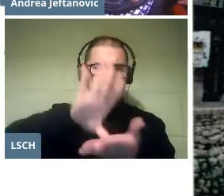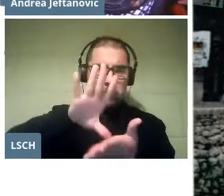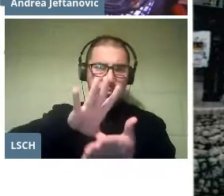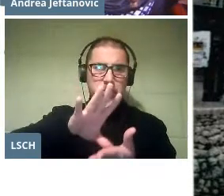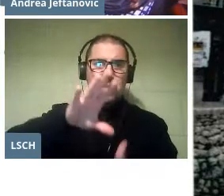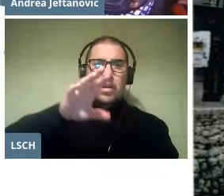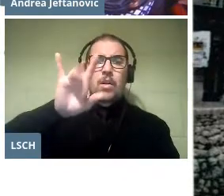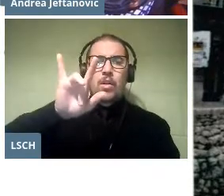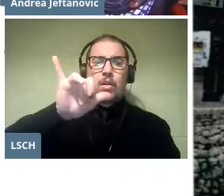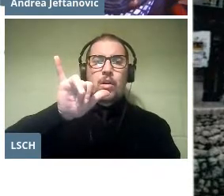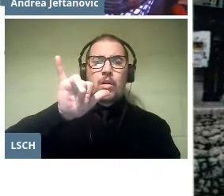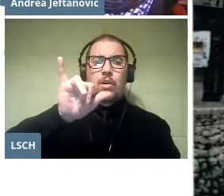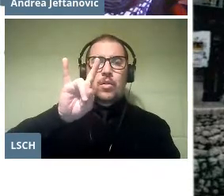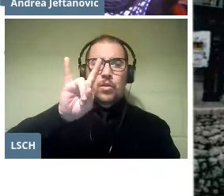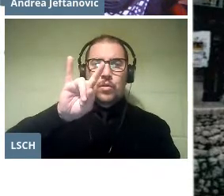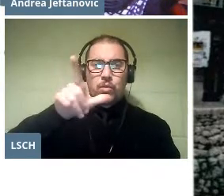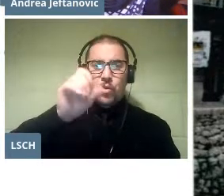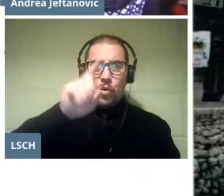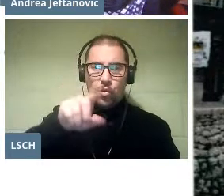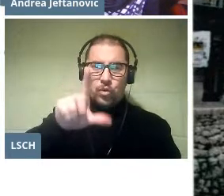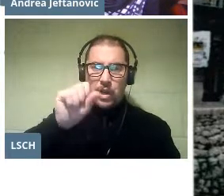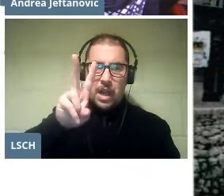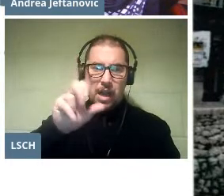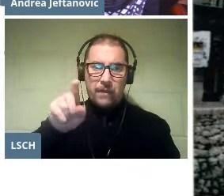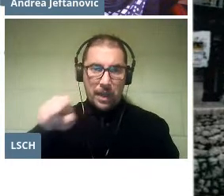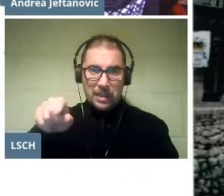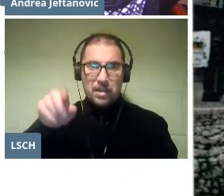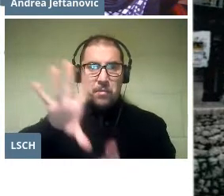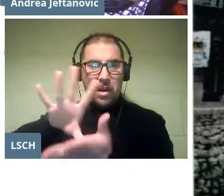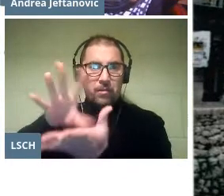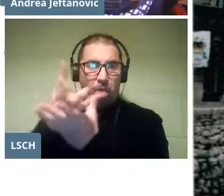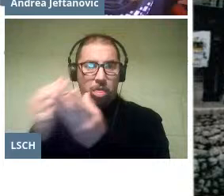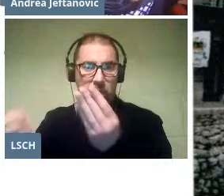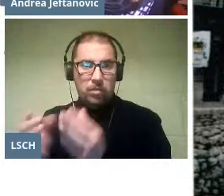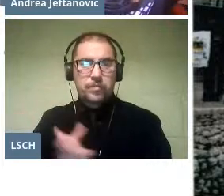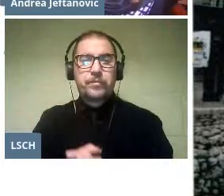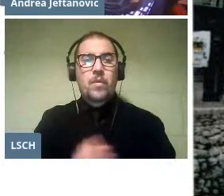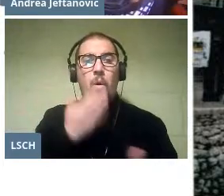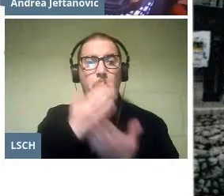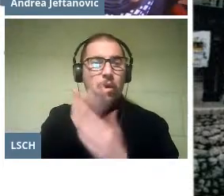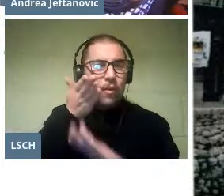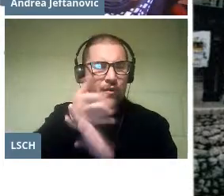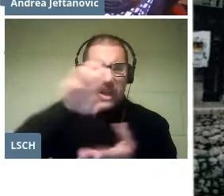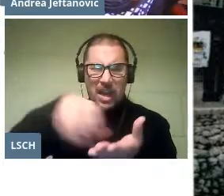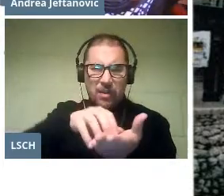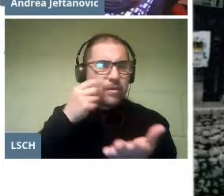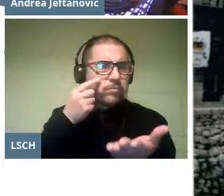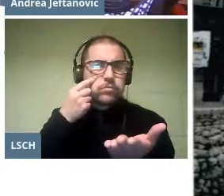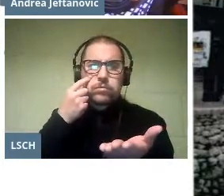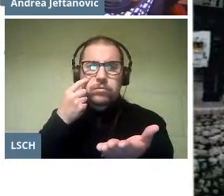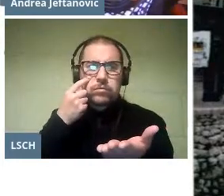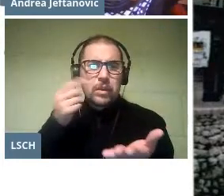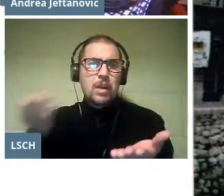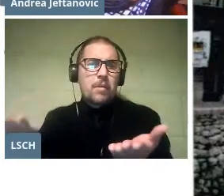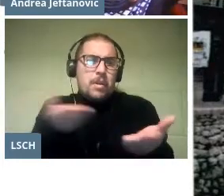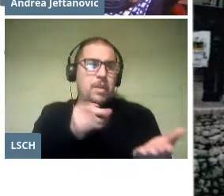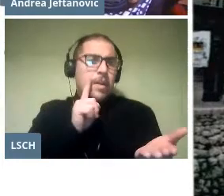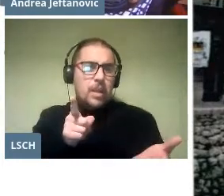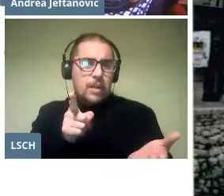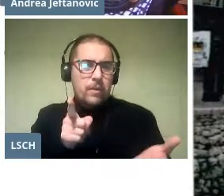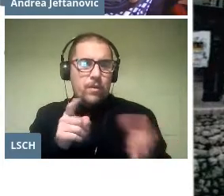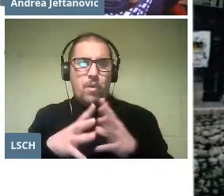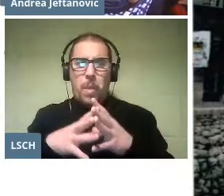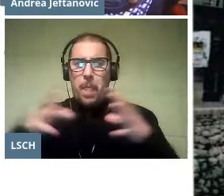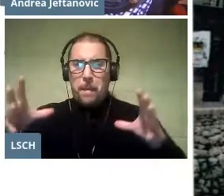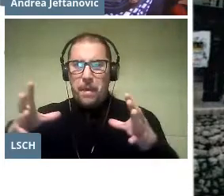1997, Yugoslavia ya no existía. En cuanto llegué a la ciudad, me recibió una